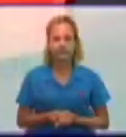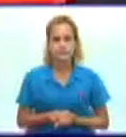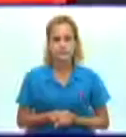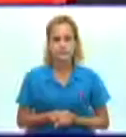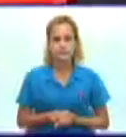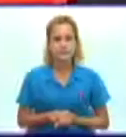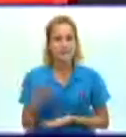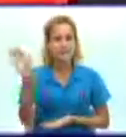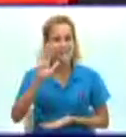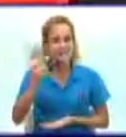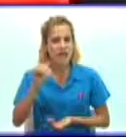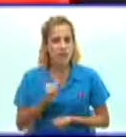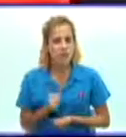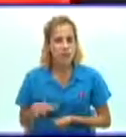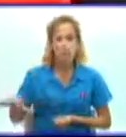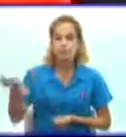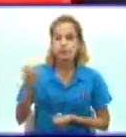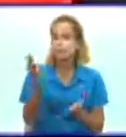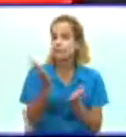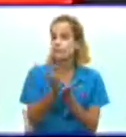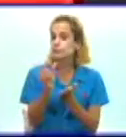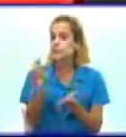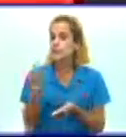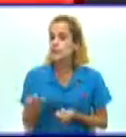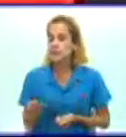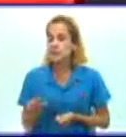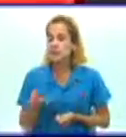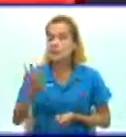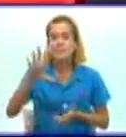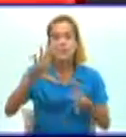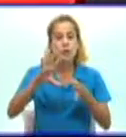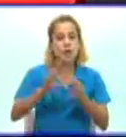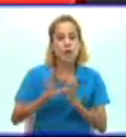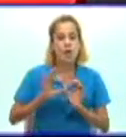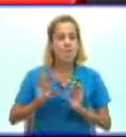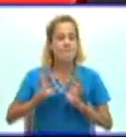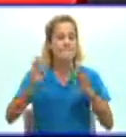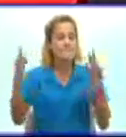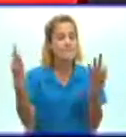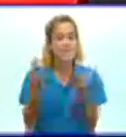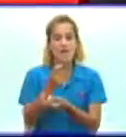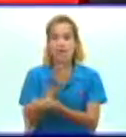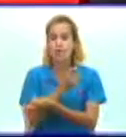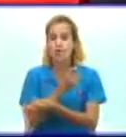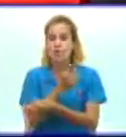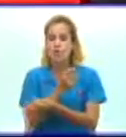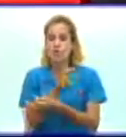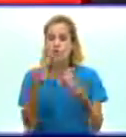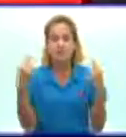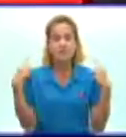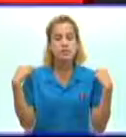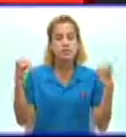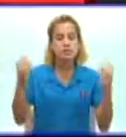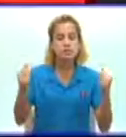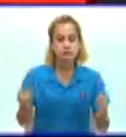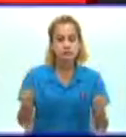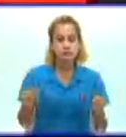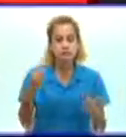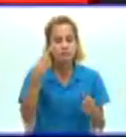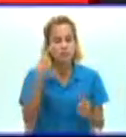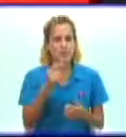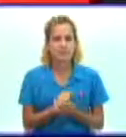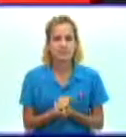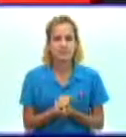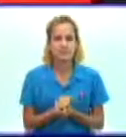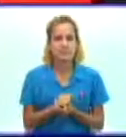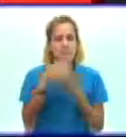Tengan un cordial saludo a todos nuestros estudiantes de quinto grado, sus familiares, docentes y directivos que nos sintonizan. Bienvenidos como cada